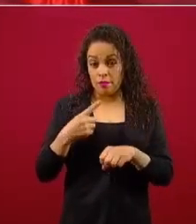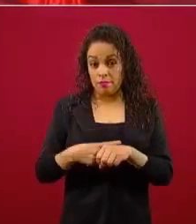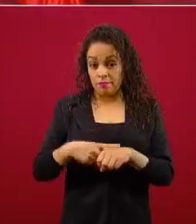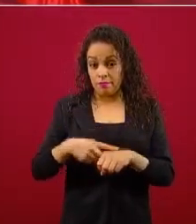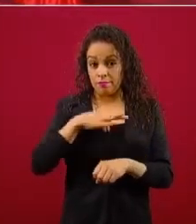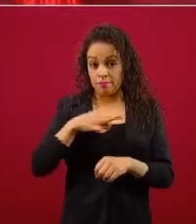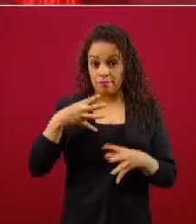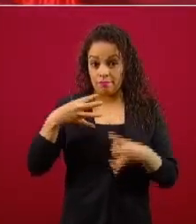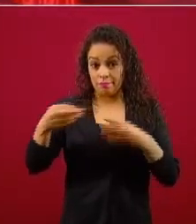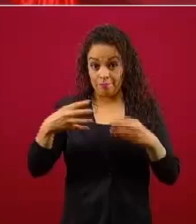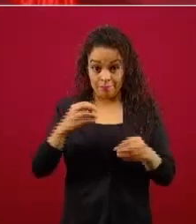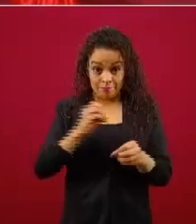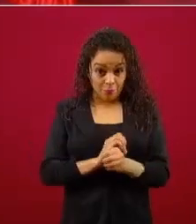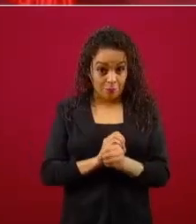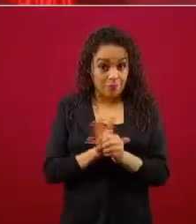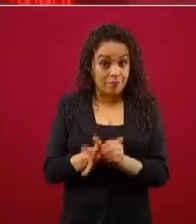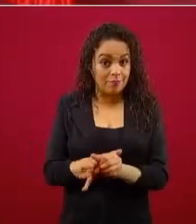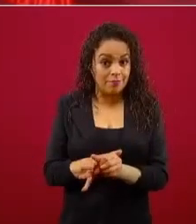se puede